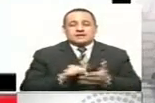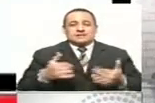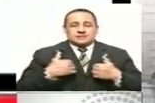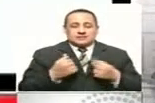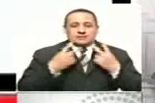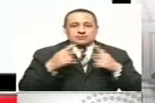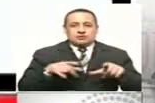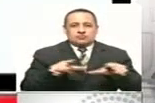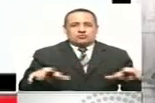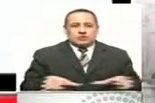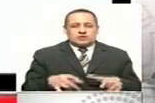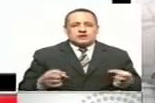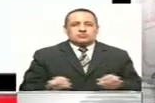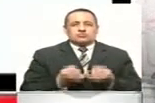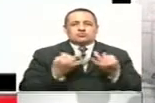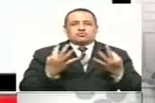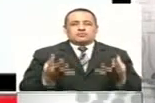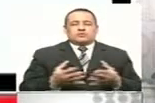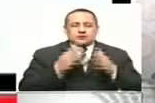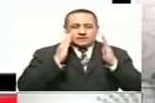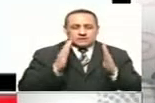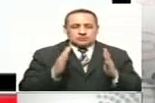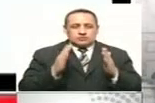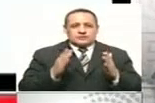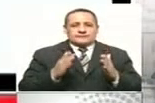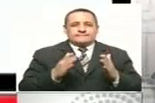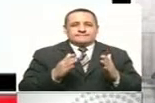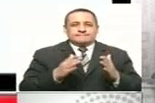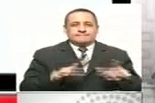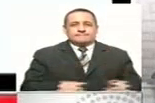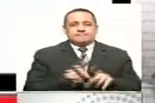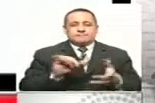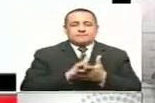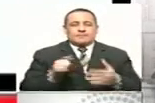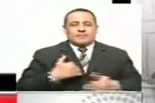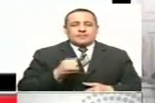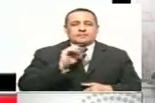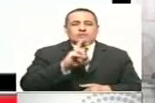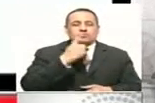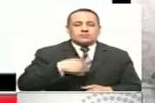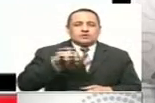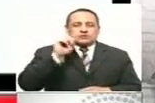ese número de atenciones, ¿no? Estos